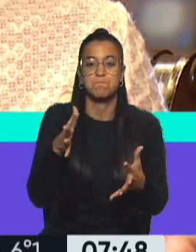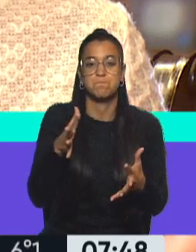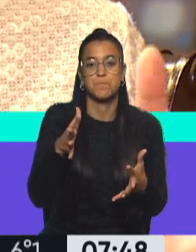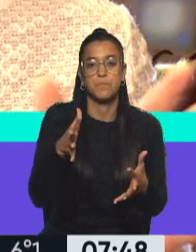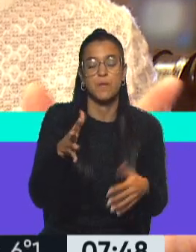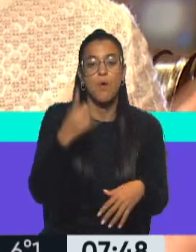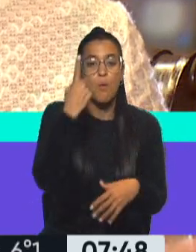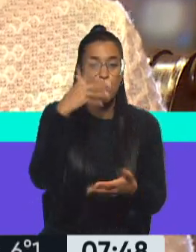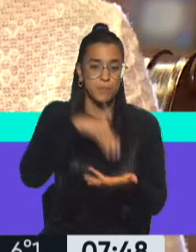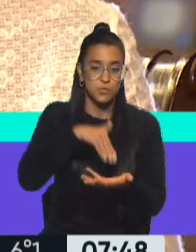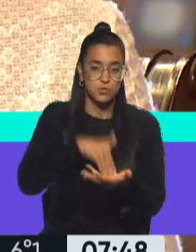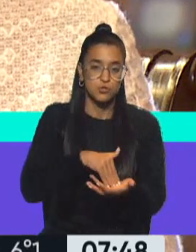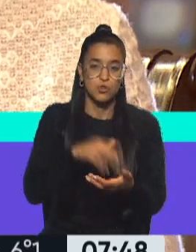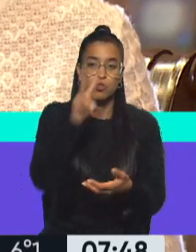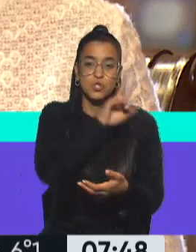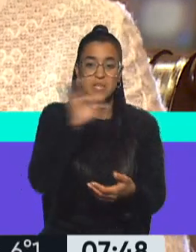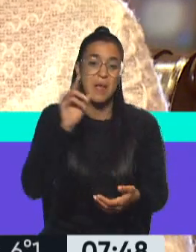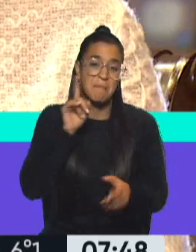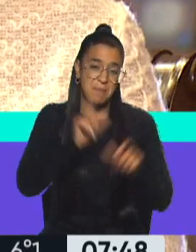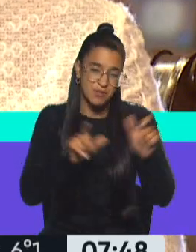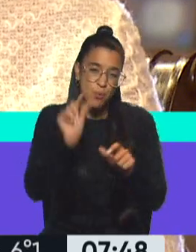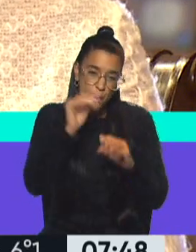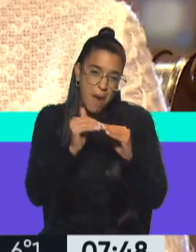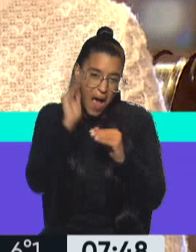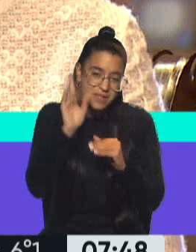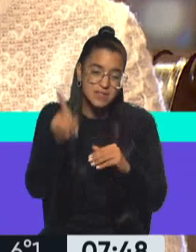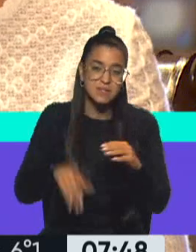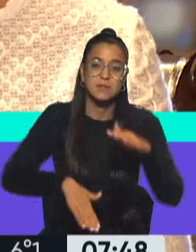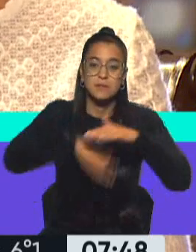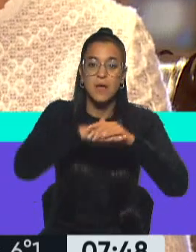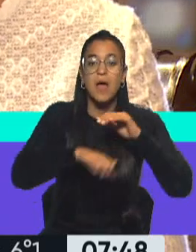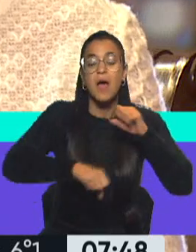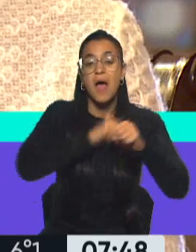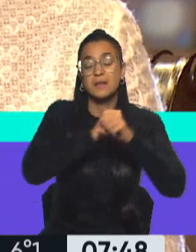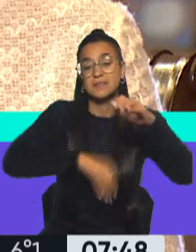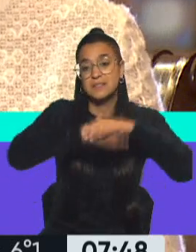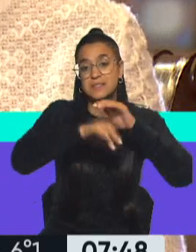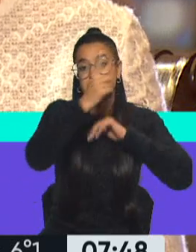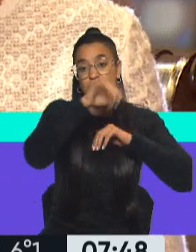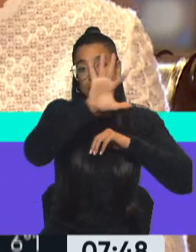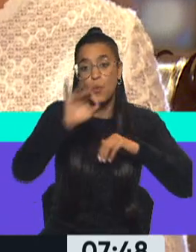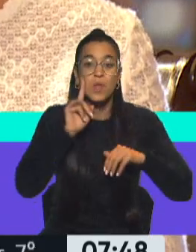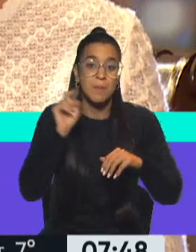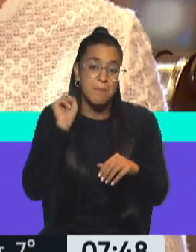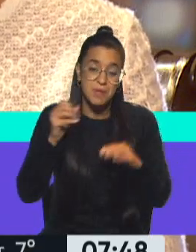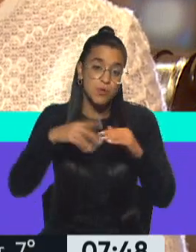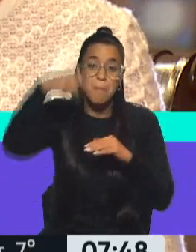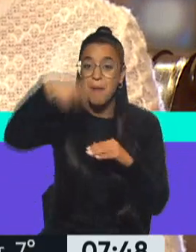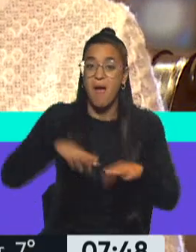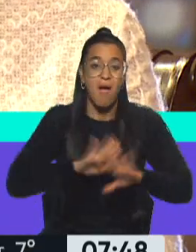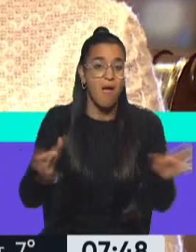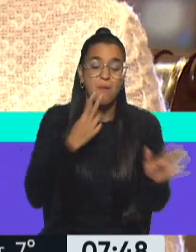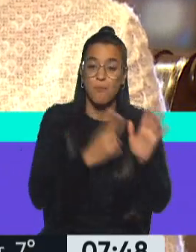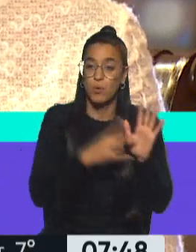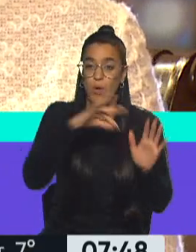aproximadamente poco más de 1.200.000 personas que ganan hasta 150.000 pesos no van a pagar más el impuesto a las